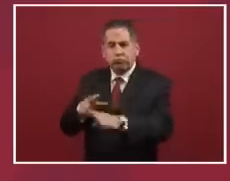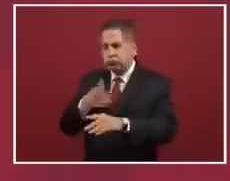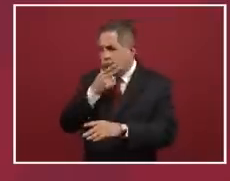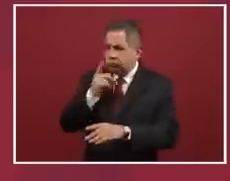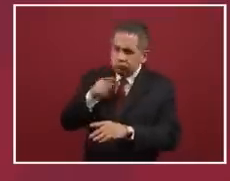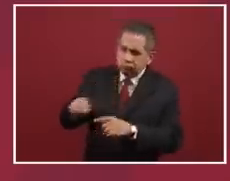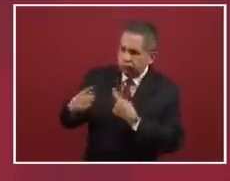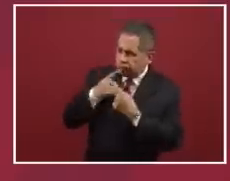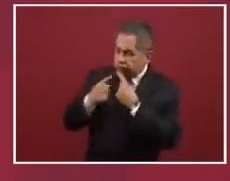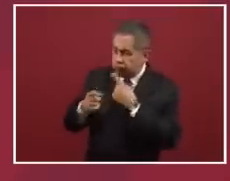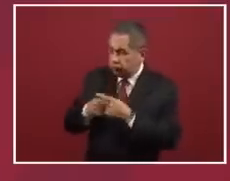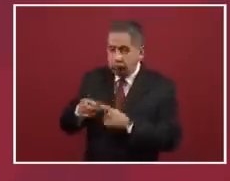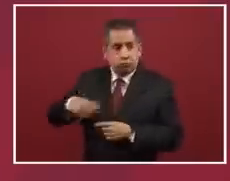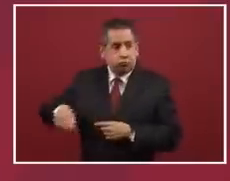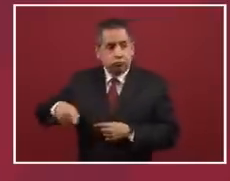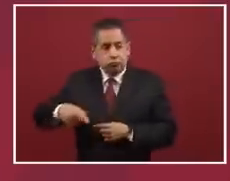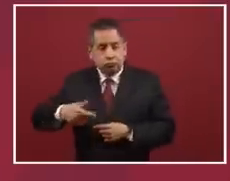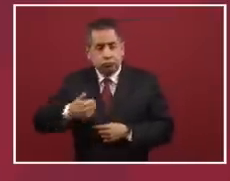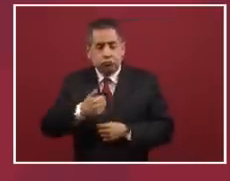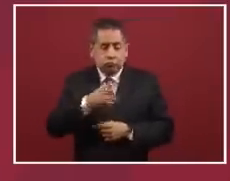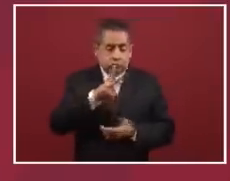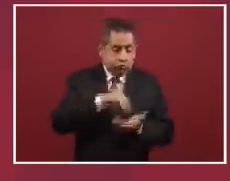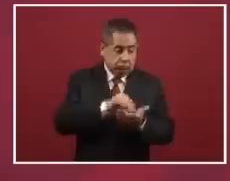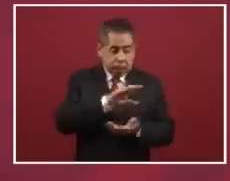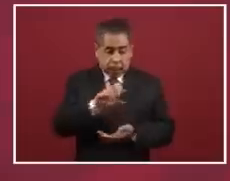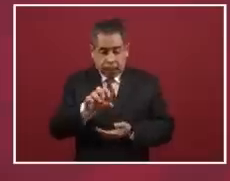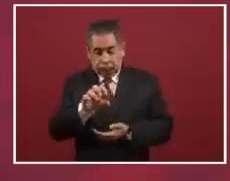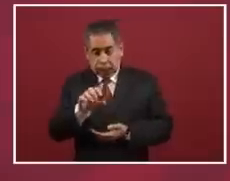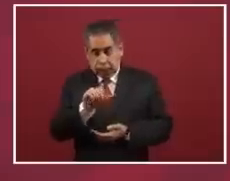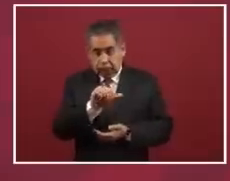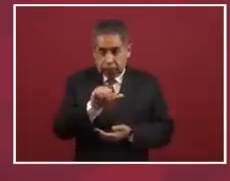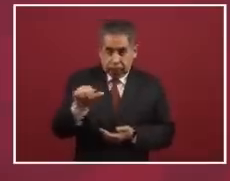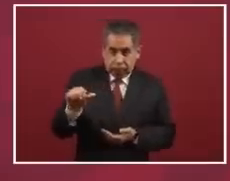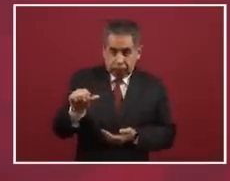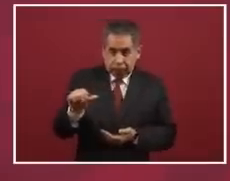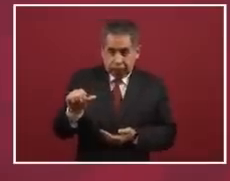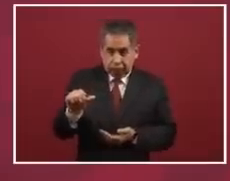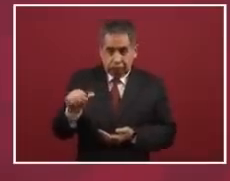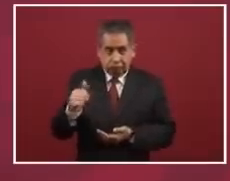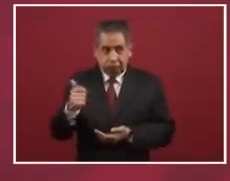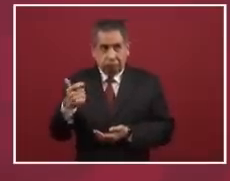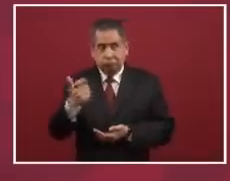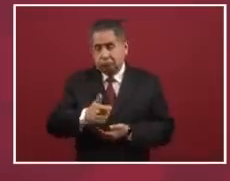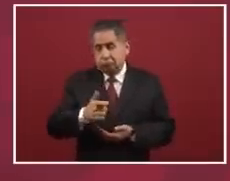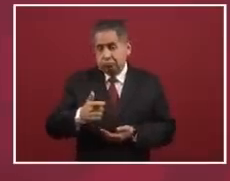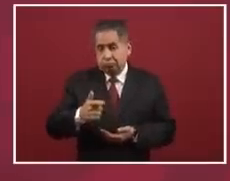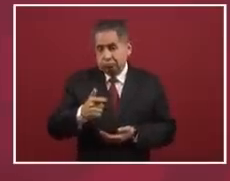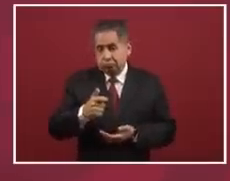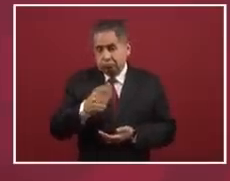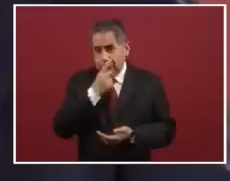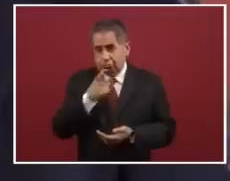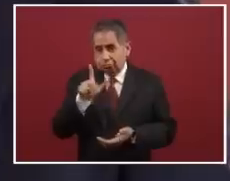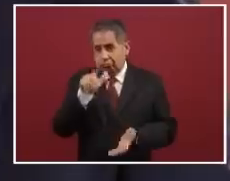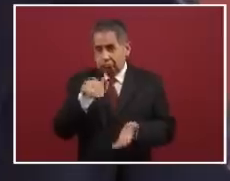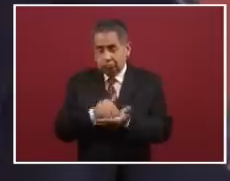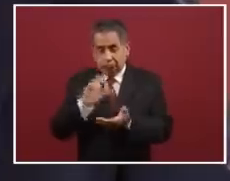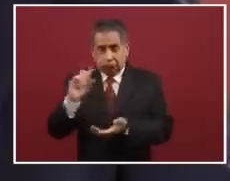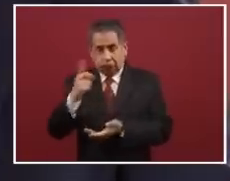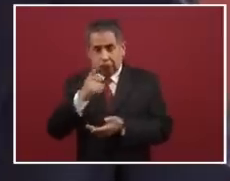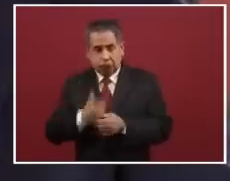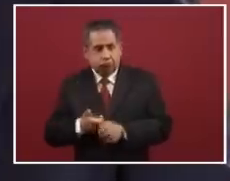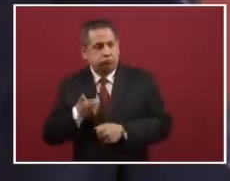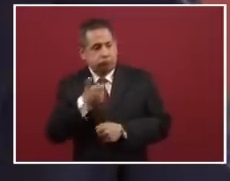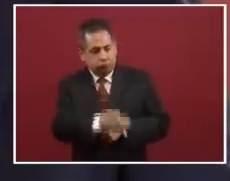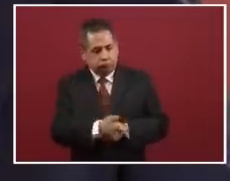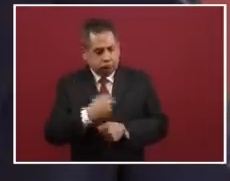migrantes. Entonces, todos pagan entre 3.500 y el que más paga o ha pagado, que nos ha dicho, son 7 mil dólares. Pero